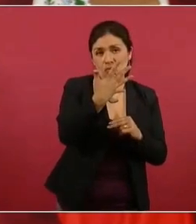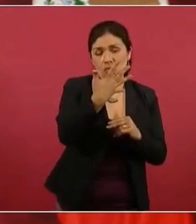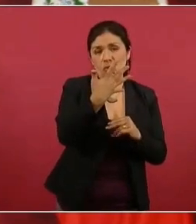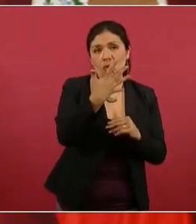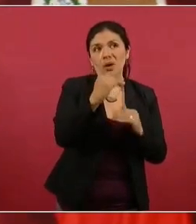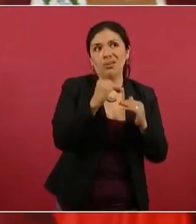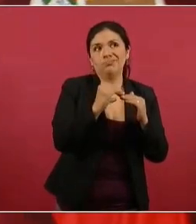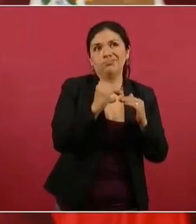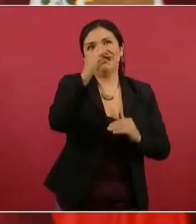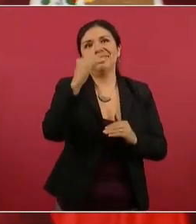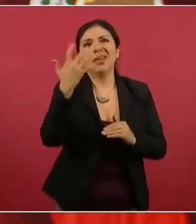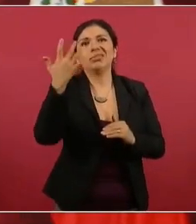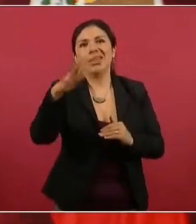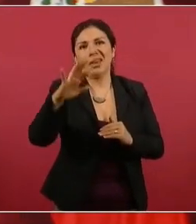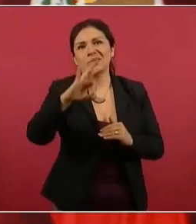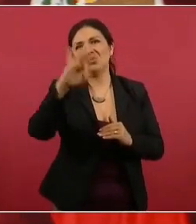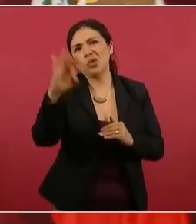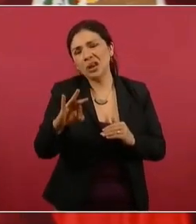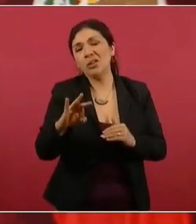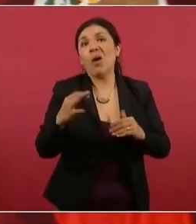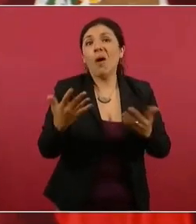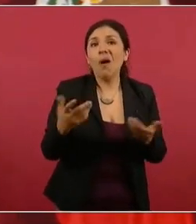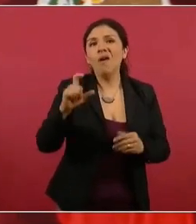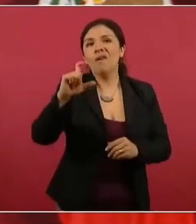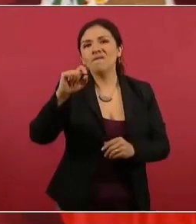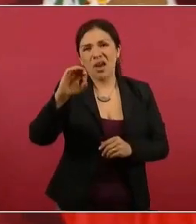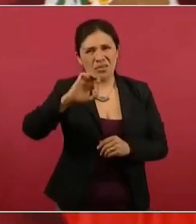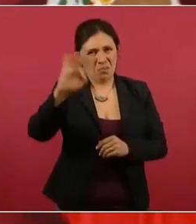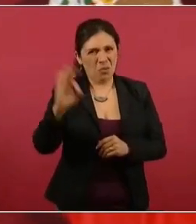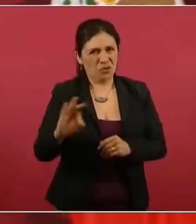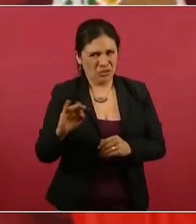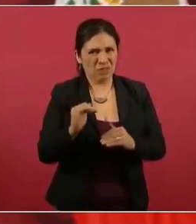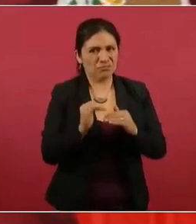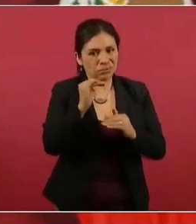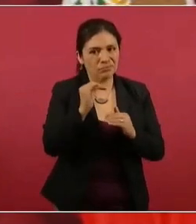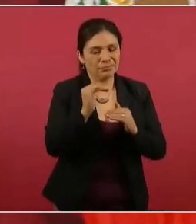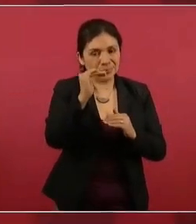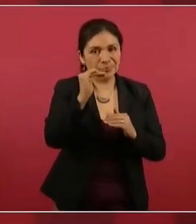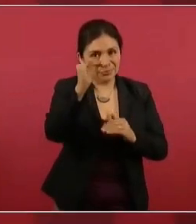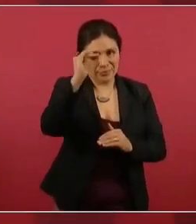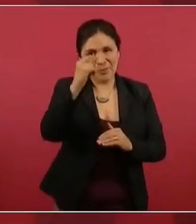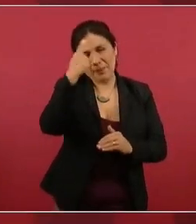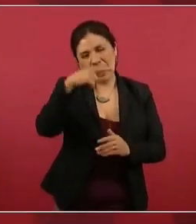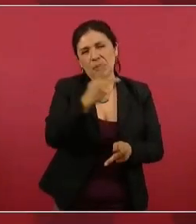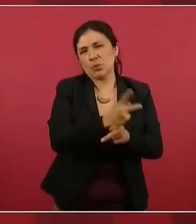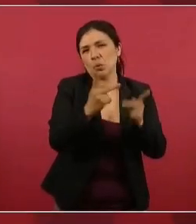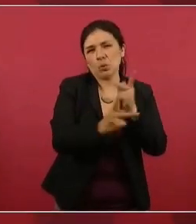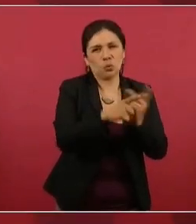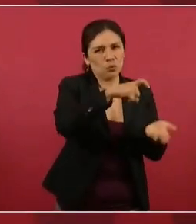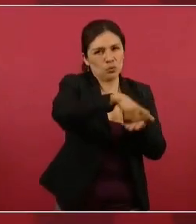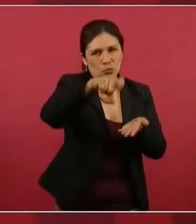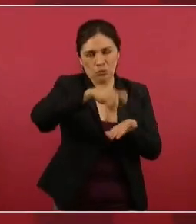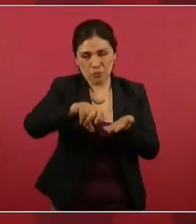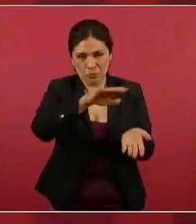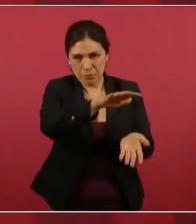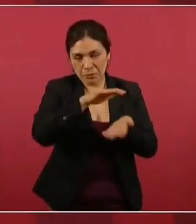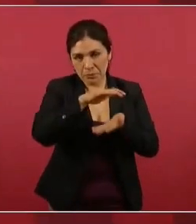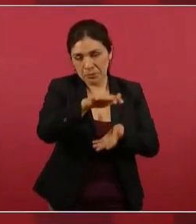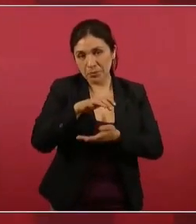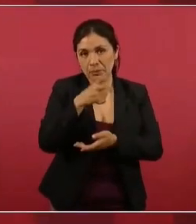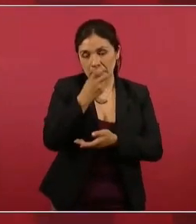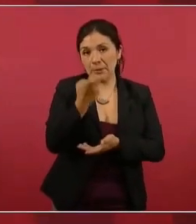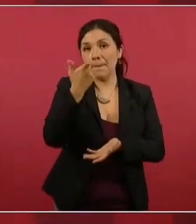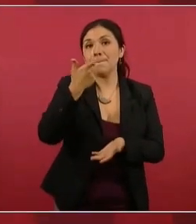y se van al 10 o al 20 en el aumento de mercancías, de los precios.